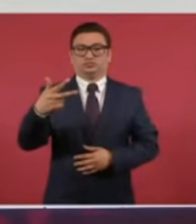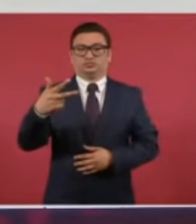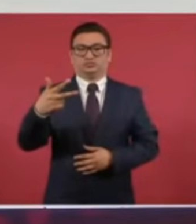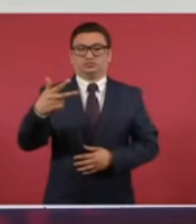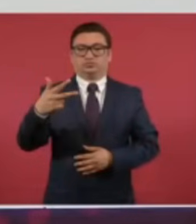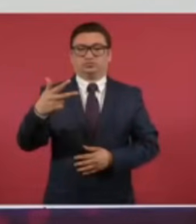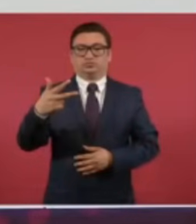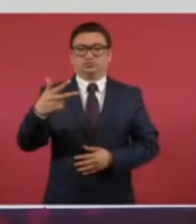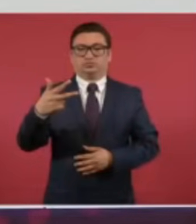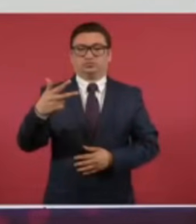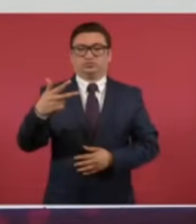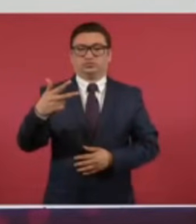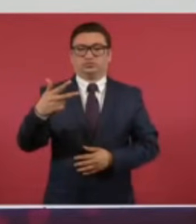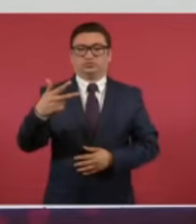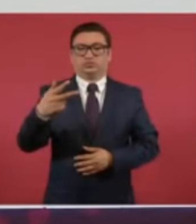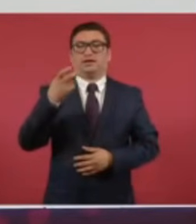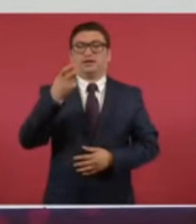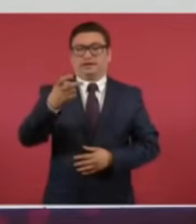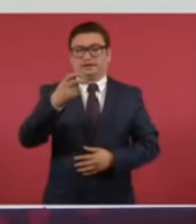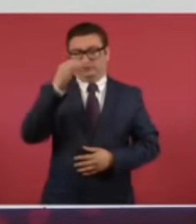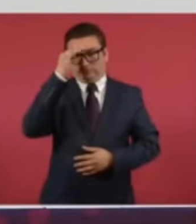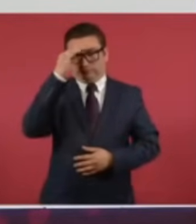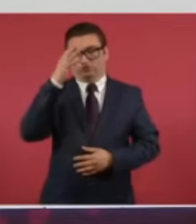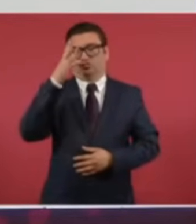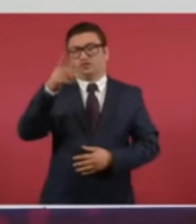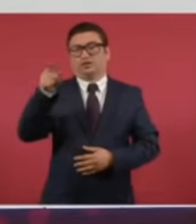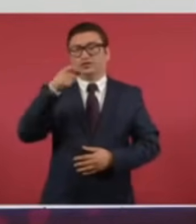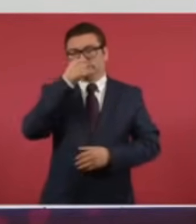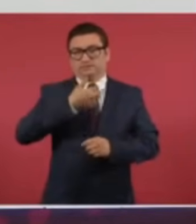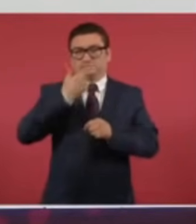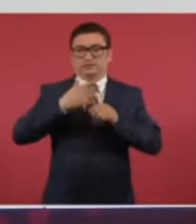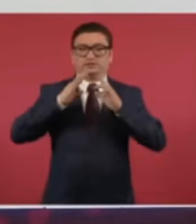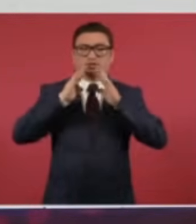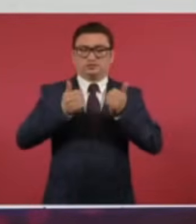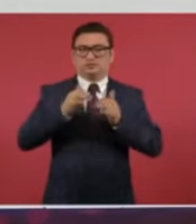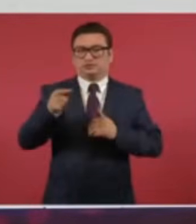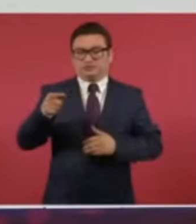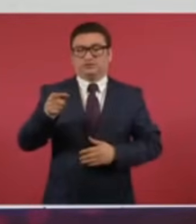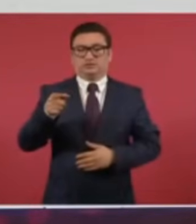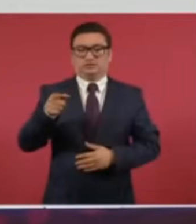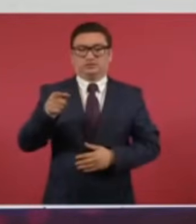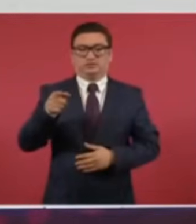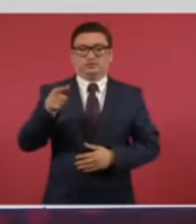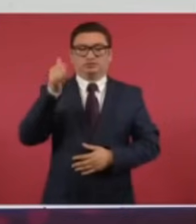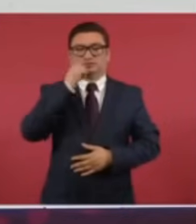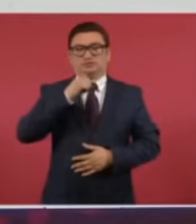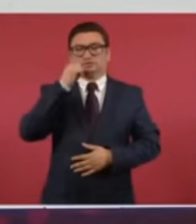Estos son proyecciones de los de Hacienda, que siempre son bastantes